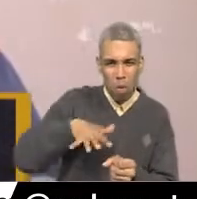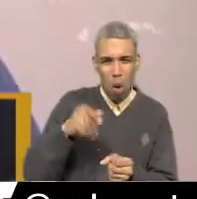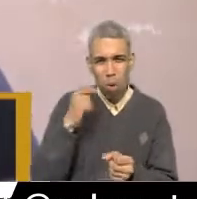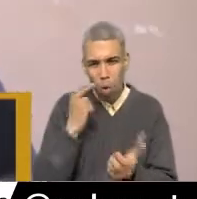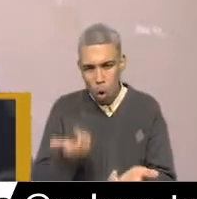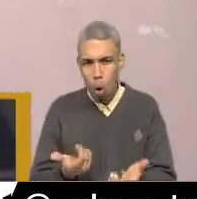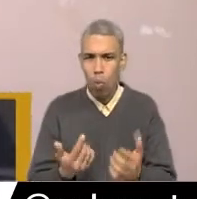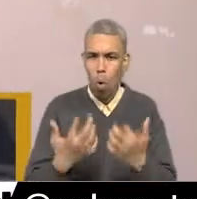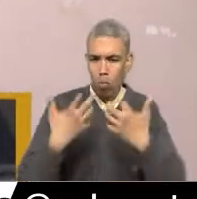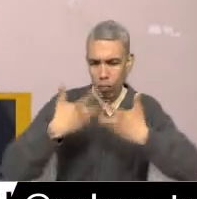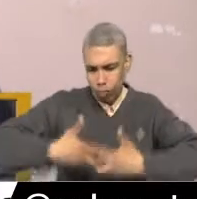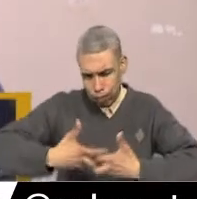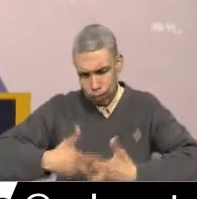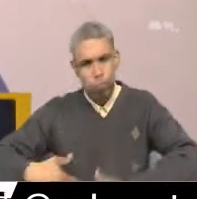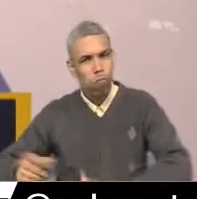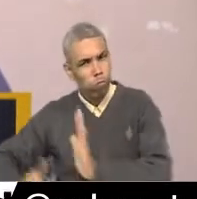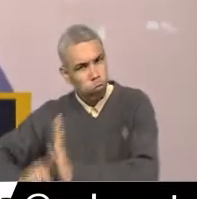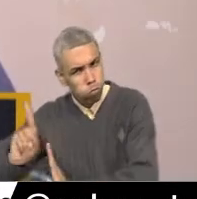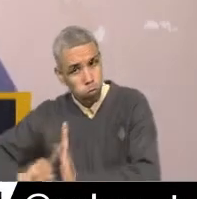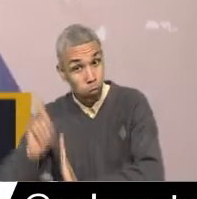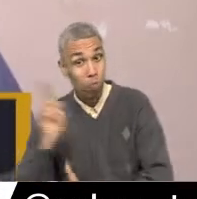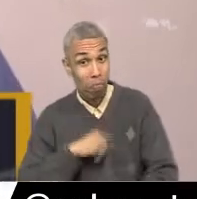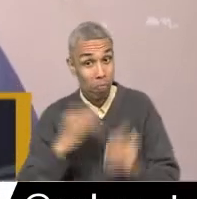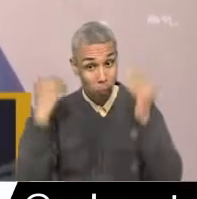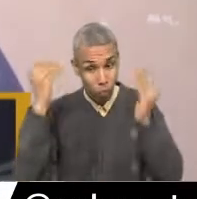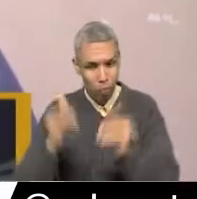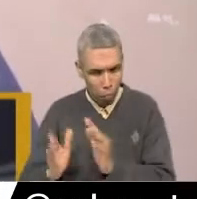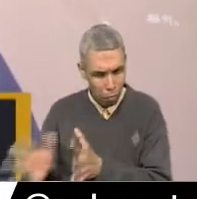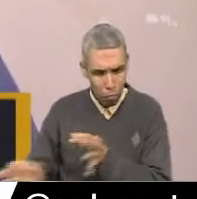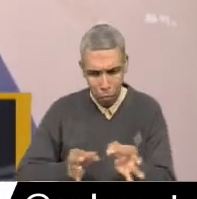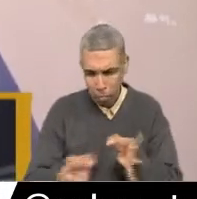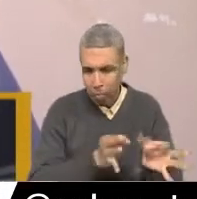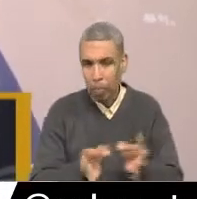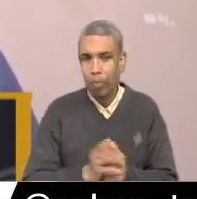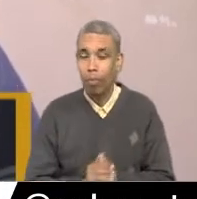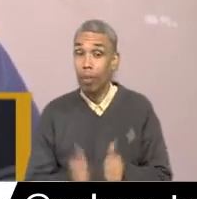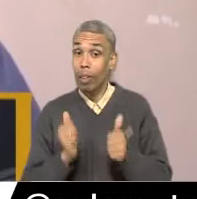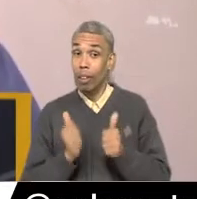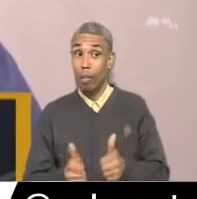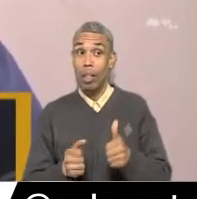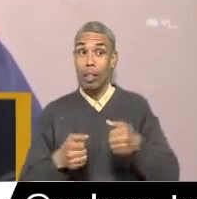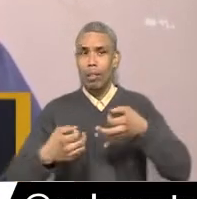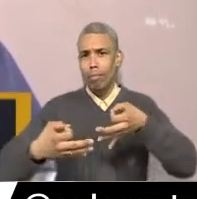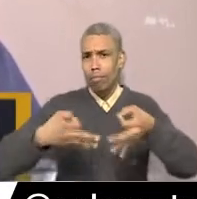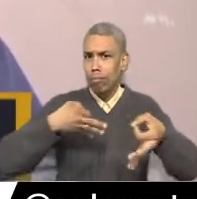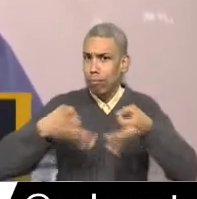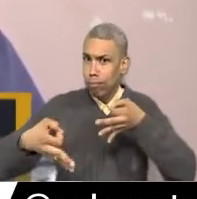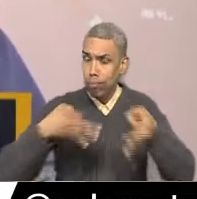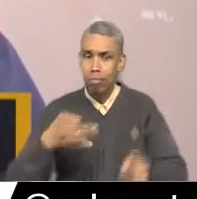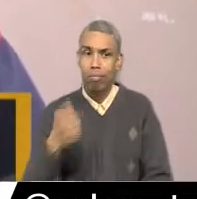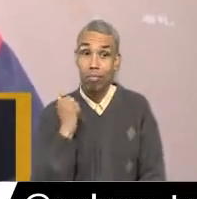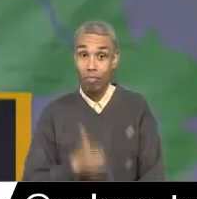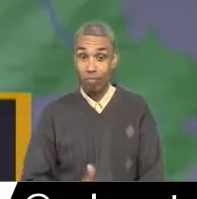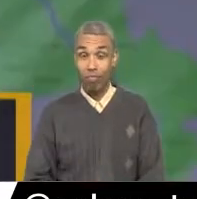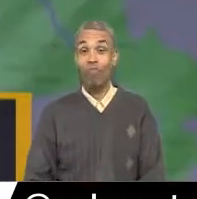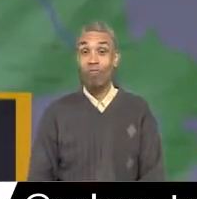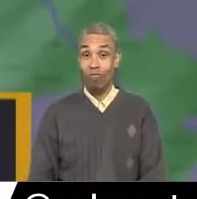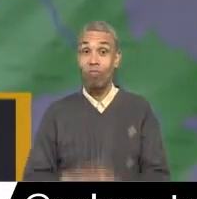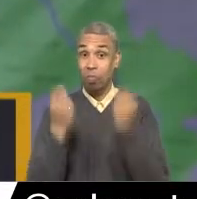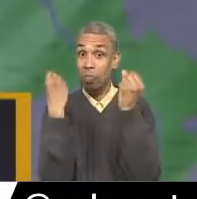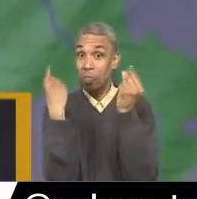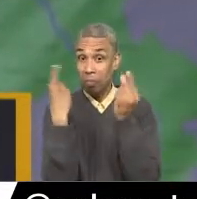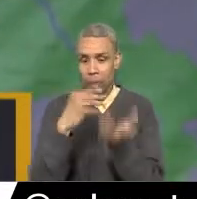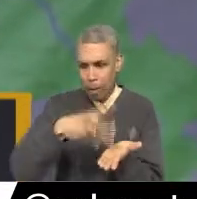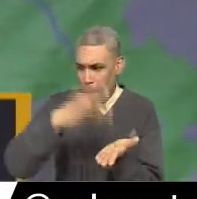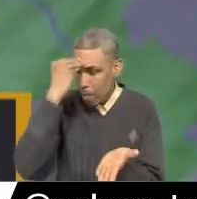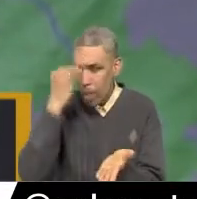Fue muy explicable, entendido, y es con el fin de concientizarnos y aprender, porque son